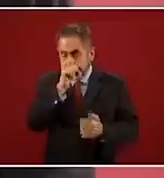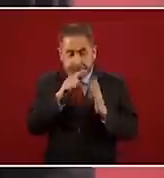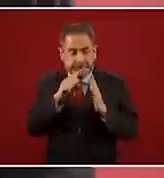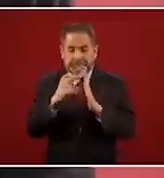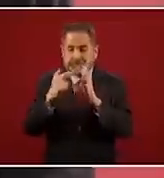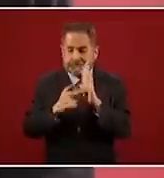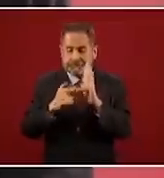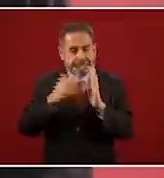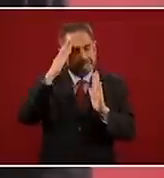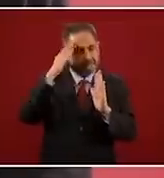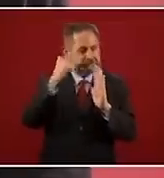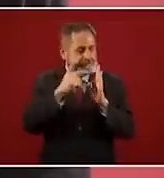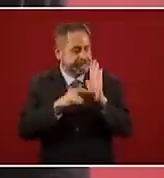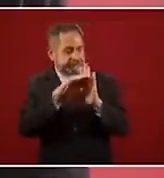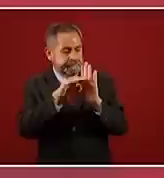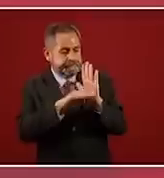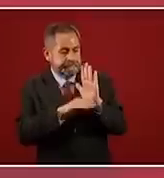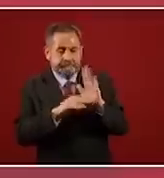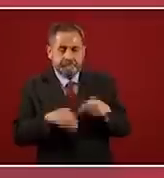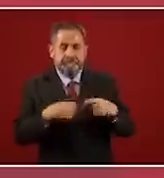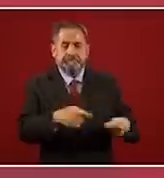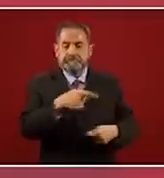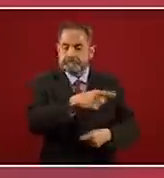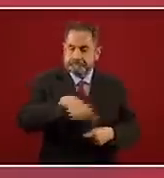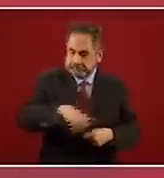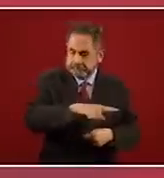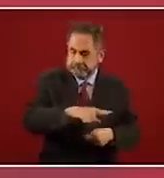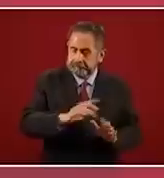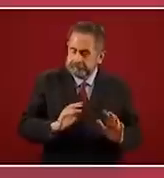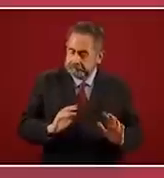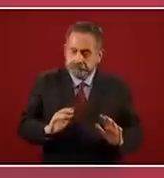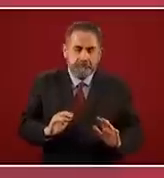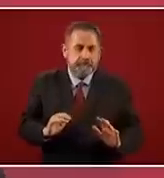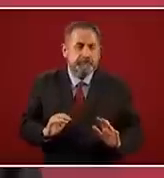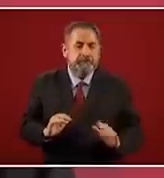lineamientos generales acerca de